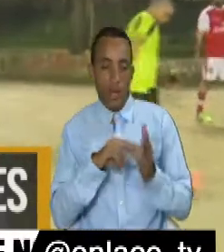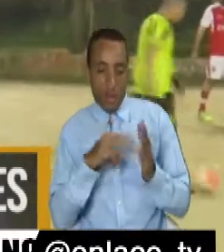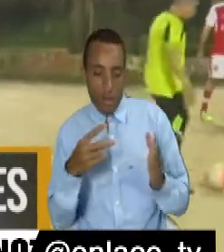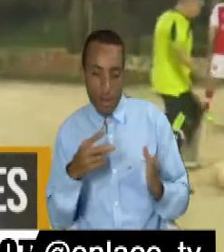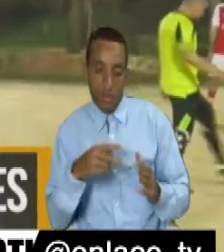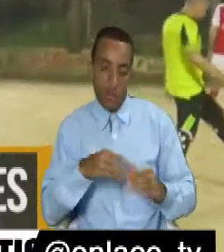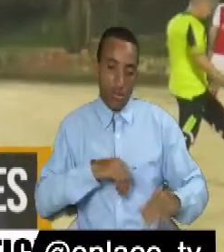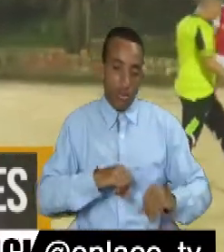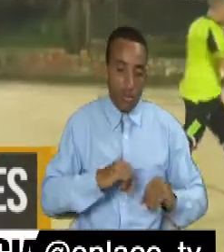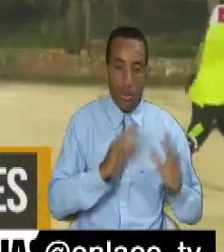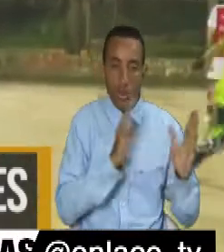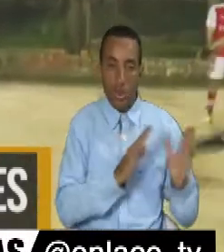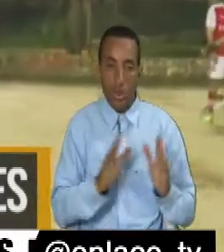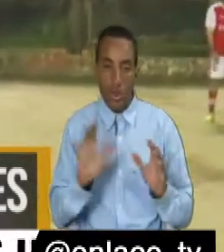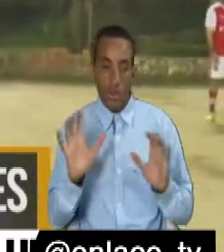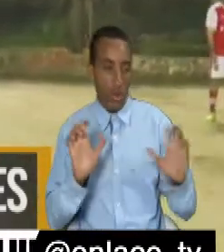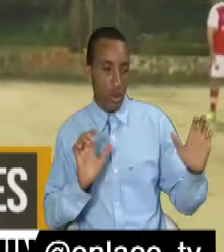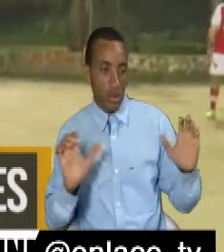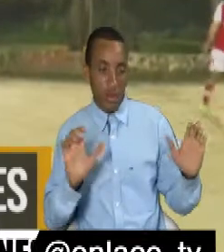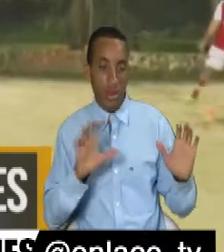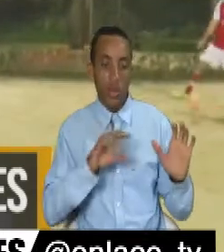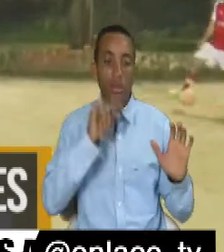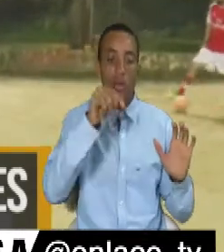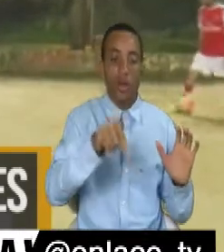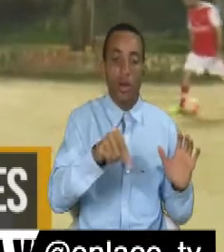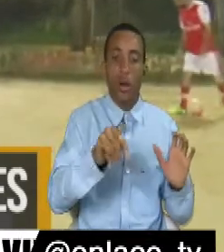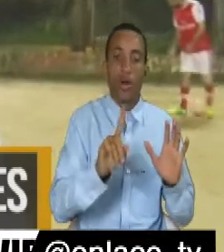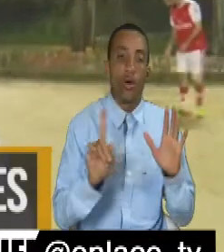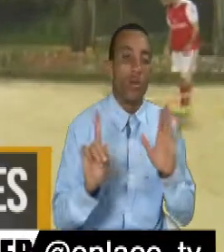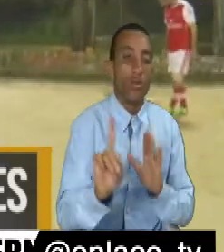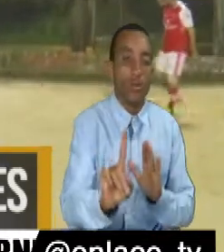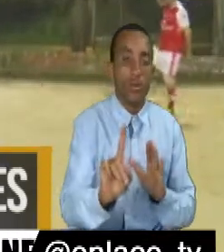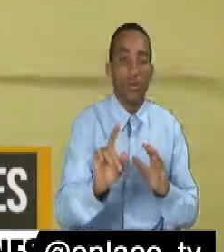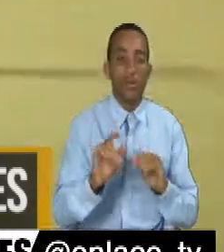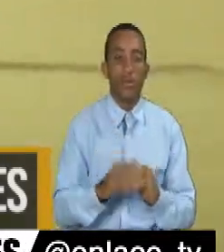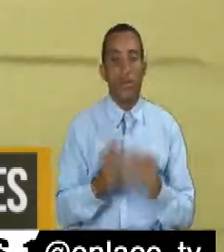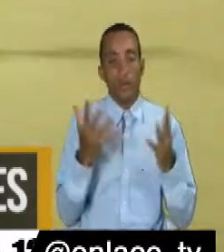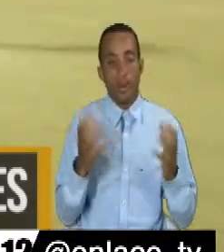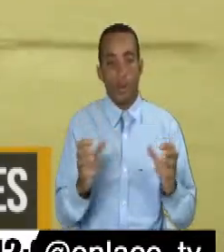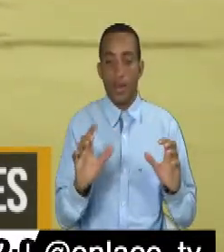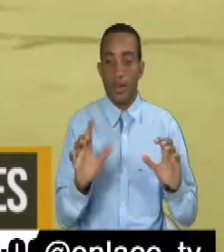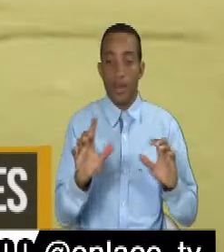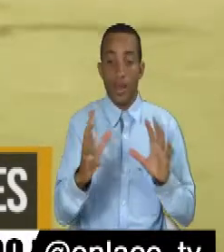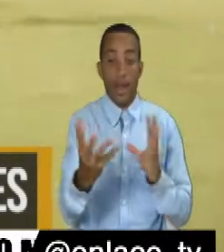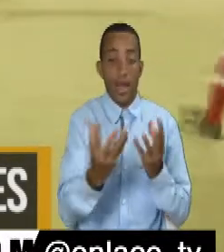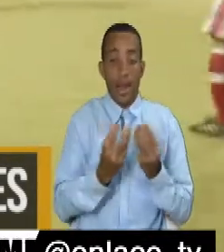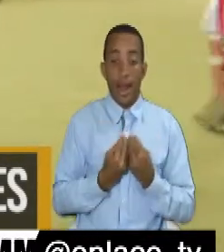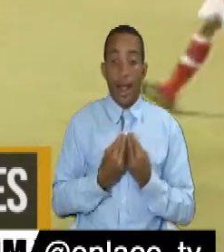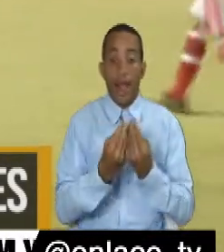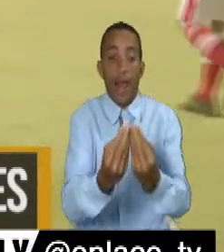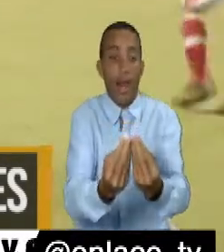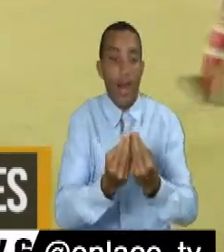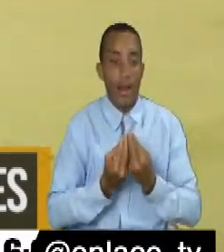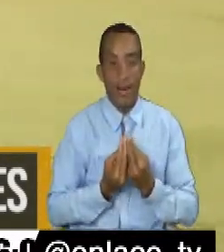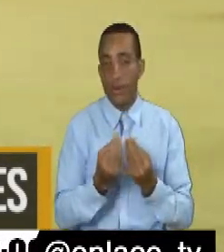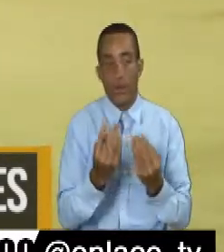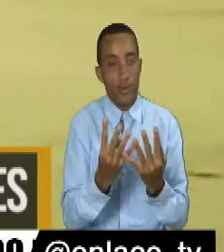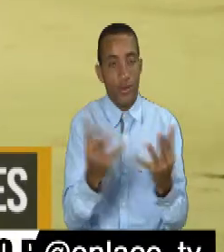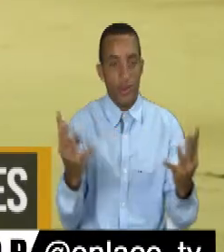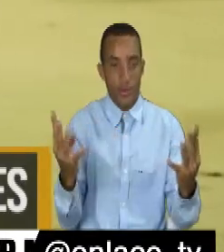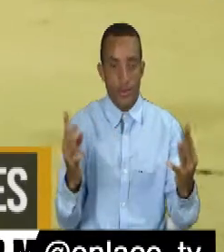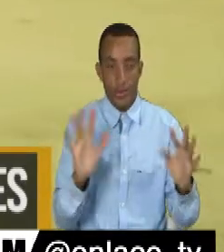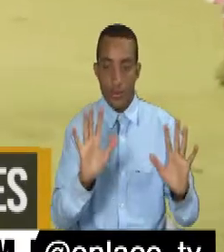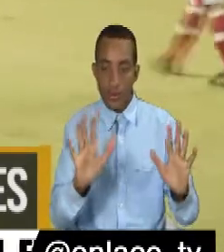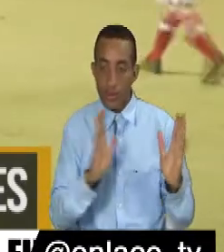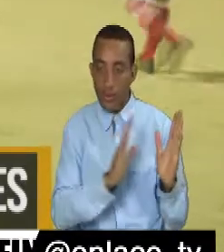bien organizado en la parte de la defensa, la parte del medio campo y la parte del ataque, y conservar siempre esas posiciones, no subir todos y dejar el arquero solo, sino siempre conservar siempre